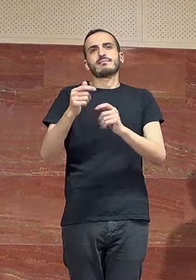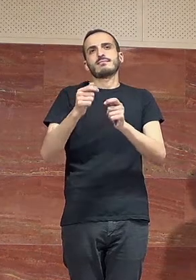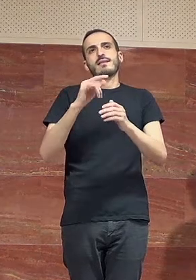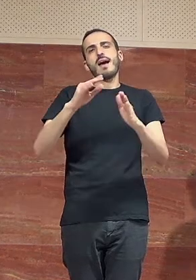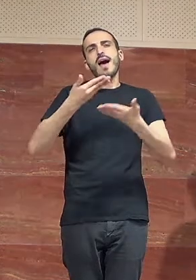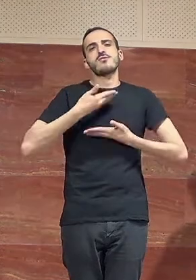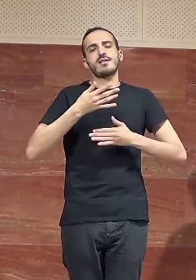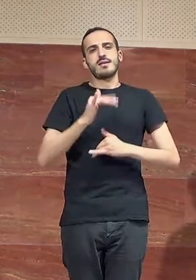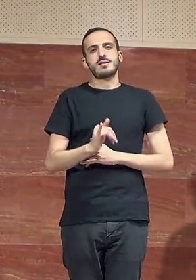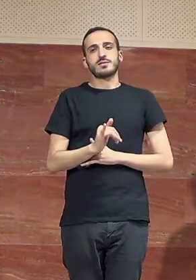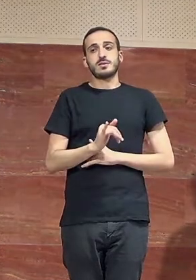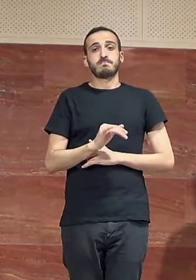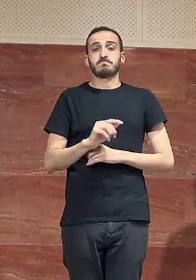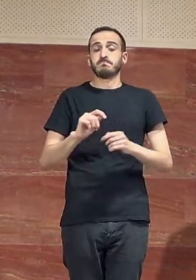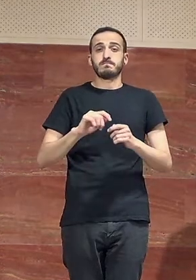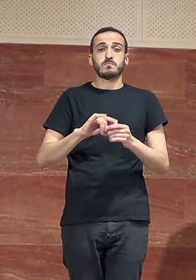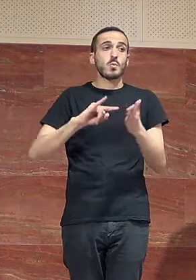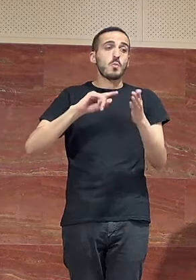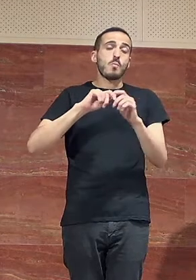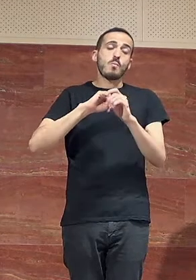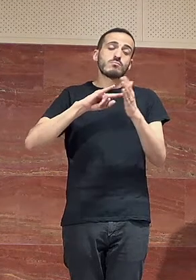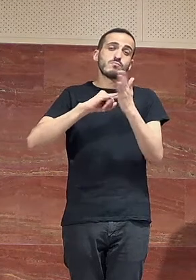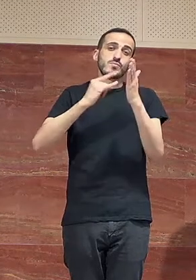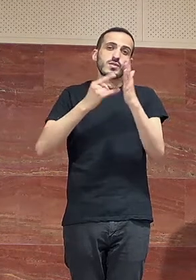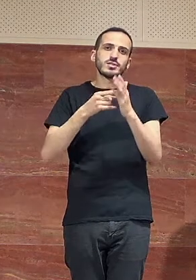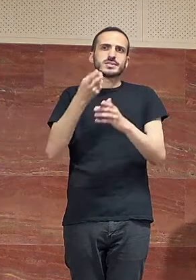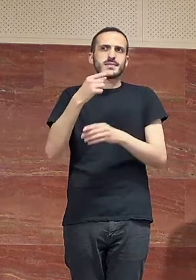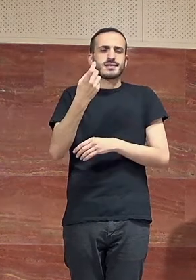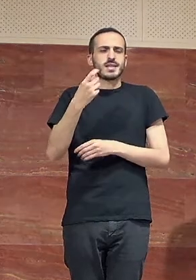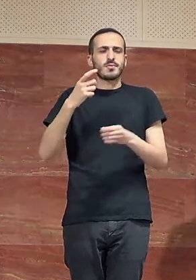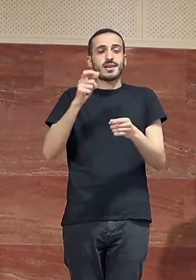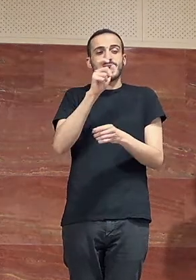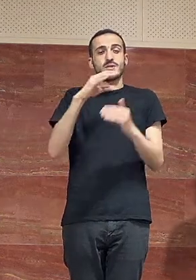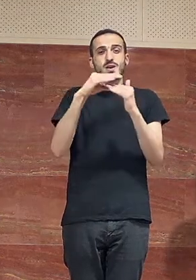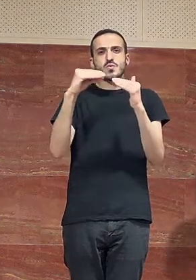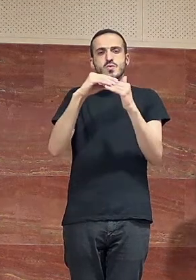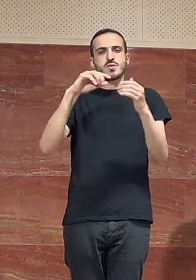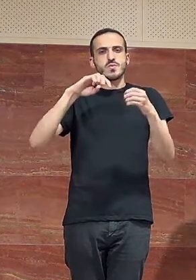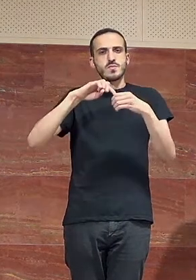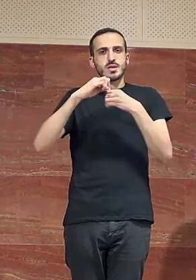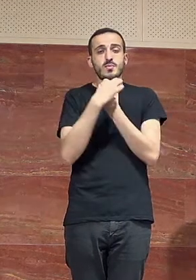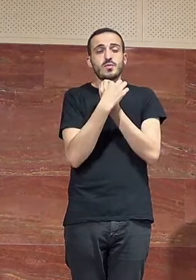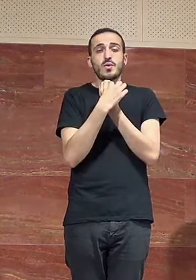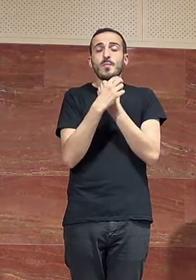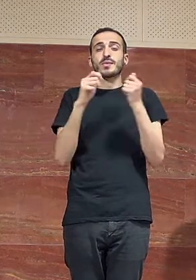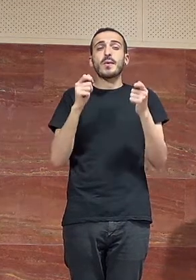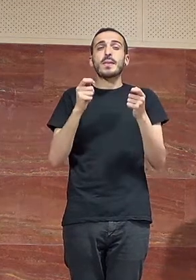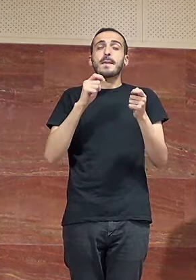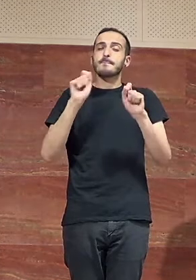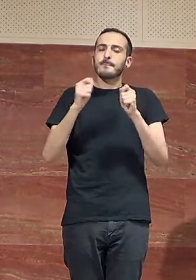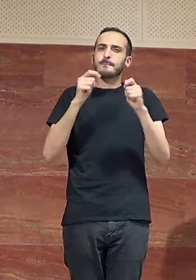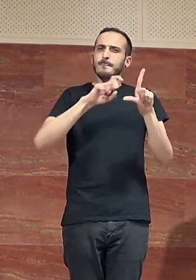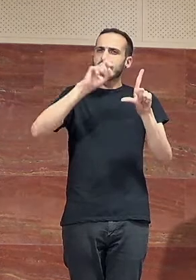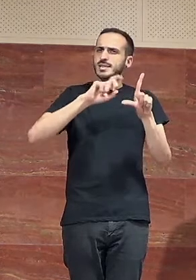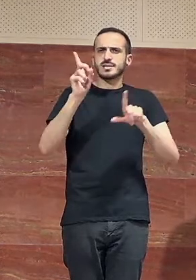para completar este proceso, necesitamos la narración del usuario, no la operación de marketing a que nos están acostumbrados